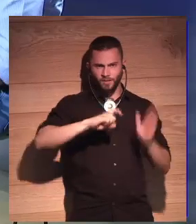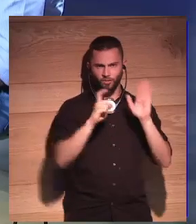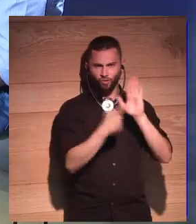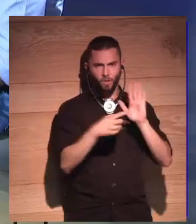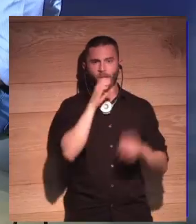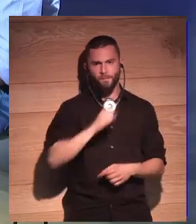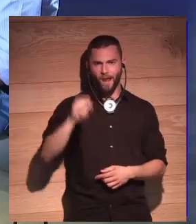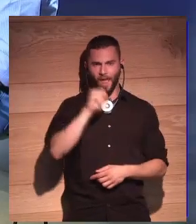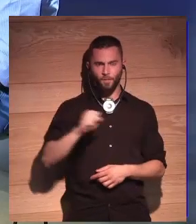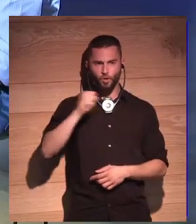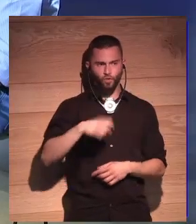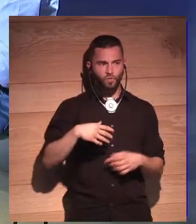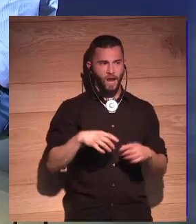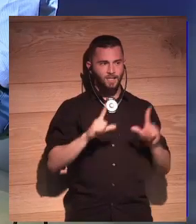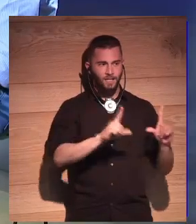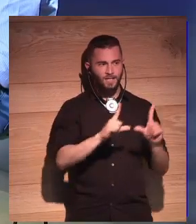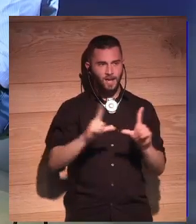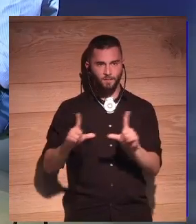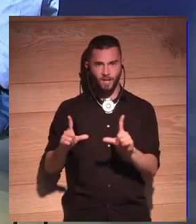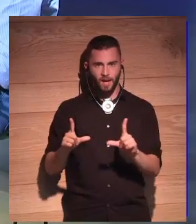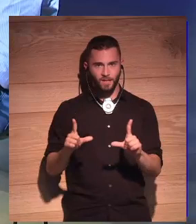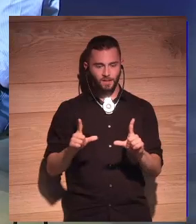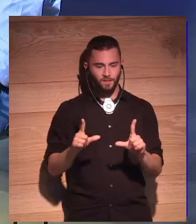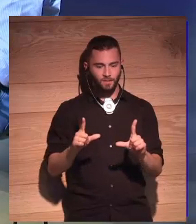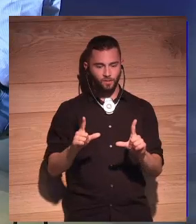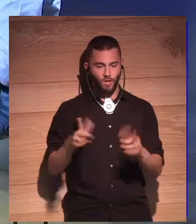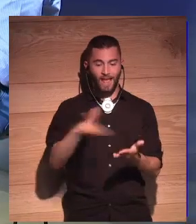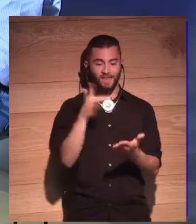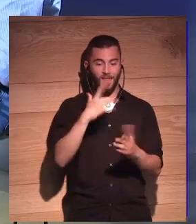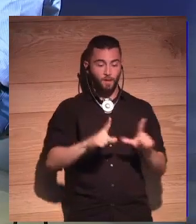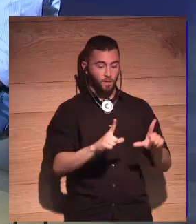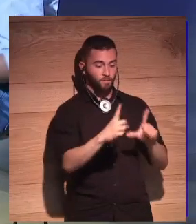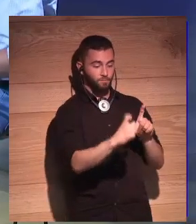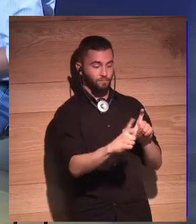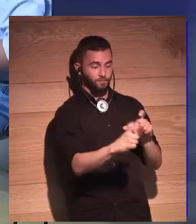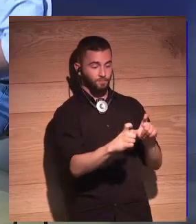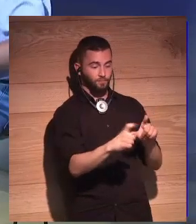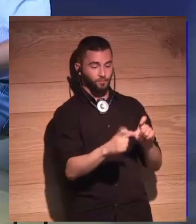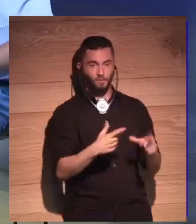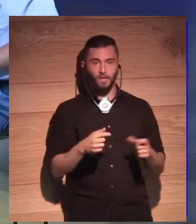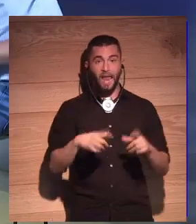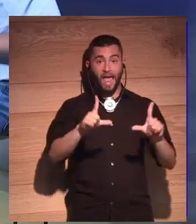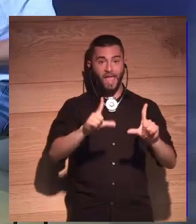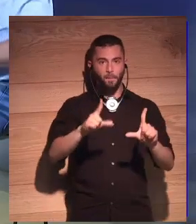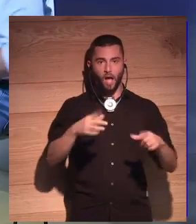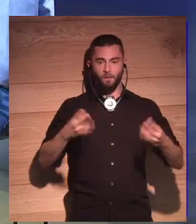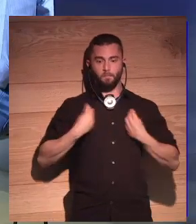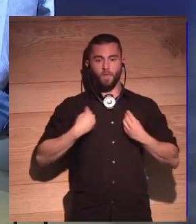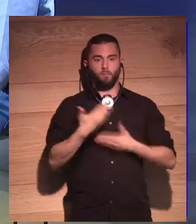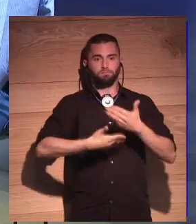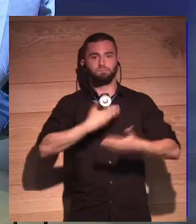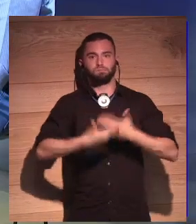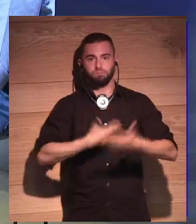que al capturarlas, ¿no? Con la tableta cobra vida la imagen que los propios niños han podido dibujar previamente